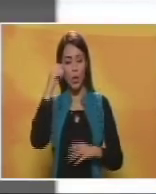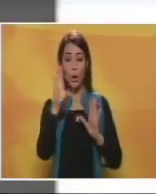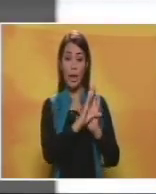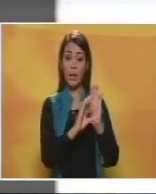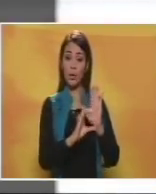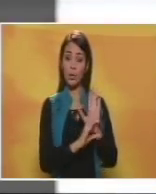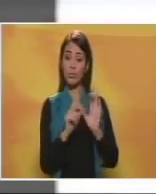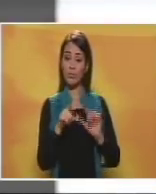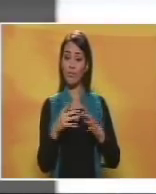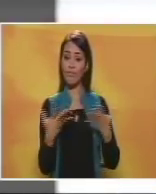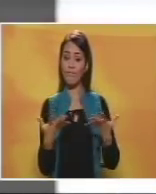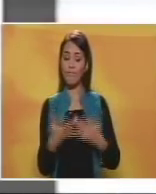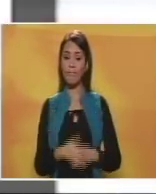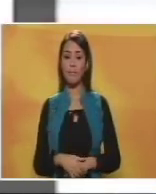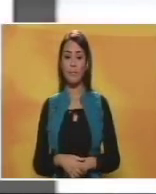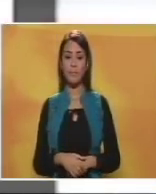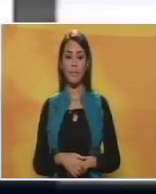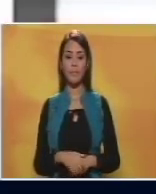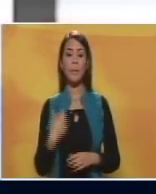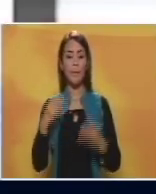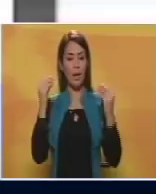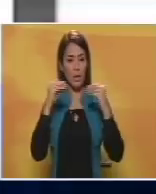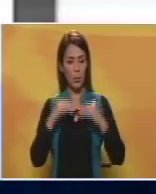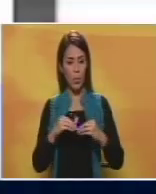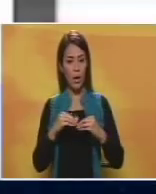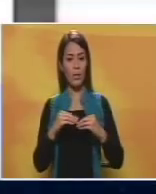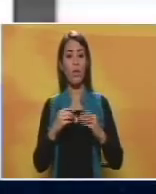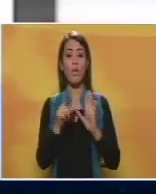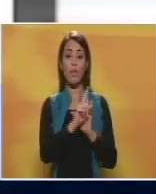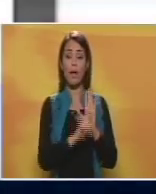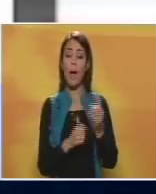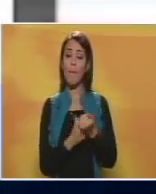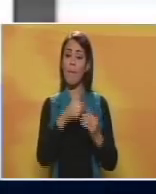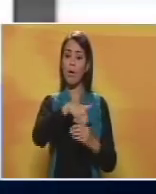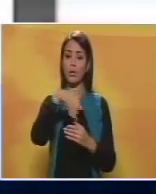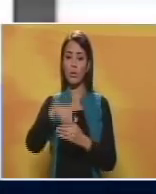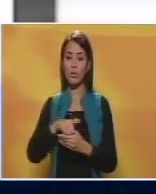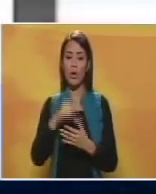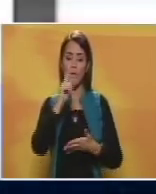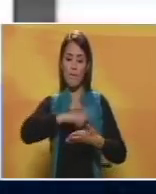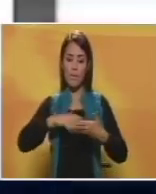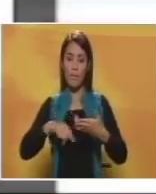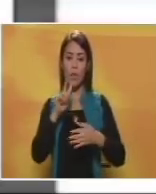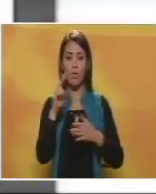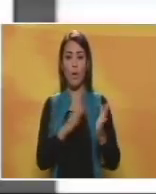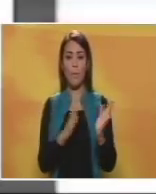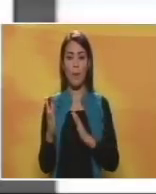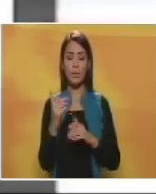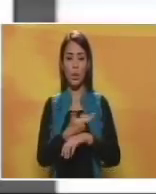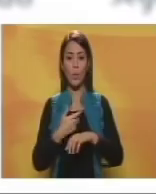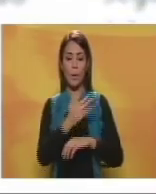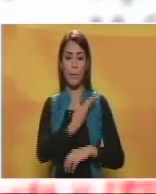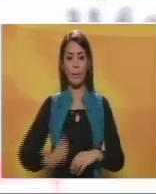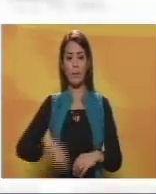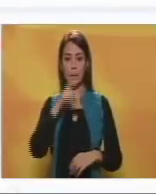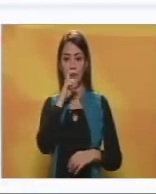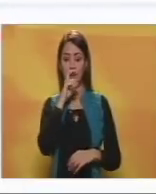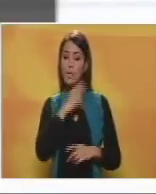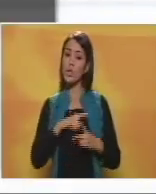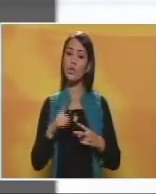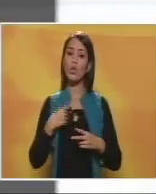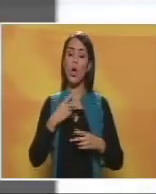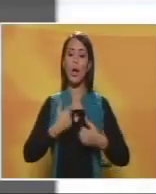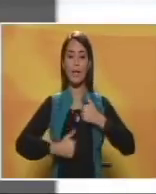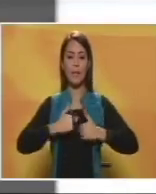constitución de esta instancia está prevista para el acuerdo de garantías electorales firmado el pasado 2 de marzo entre el gobierno del presidente Nicolás Maduro y los